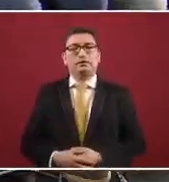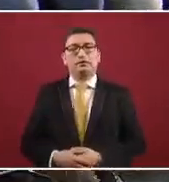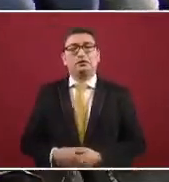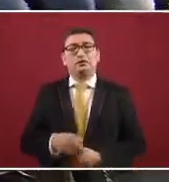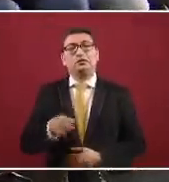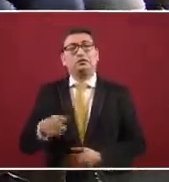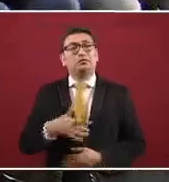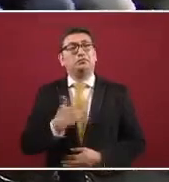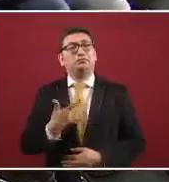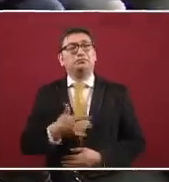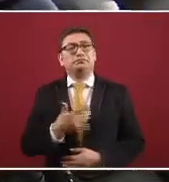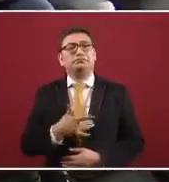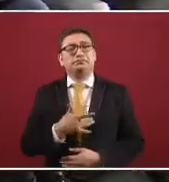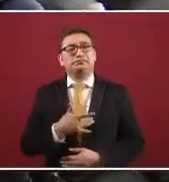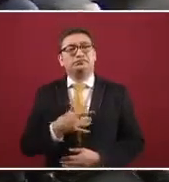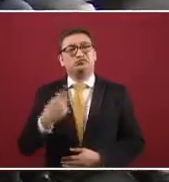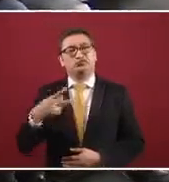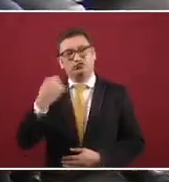todavía vienen de